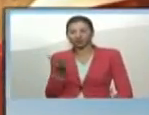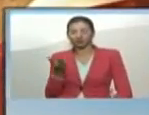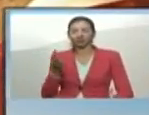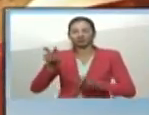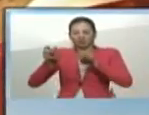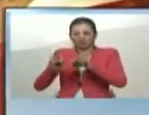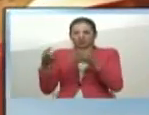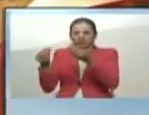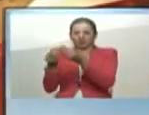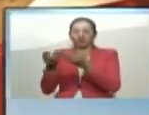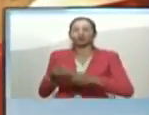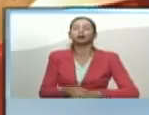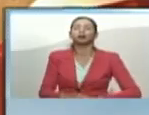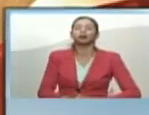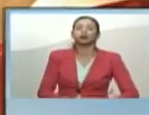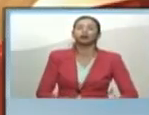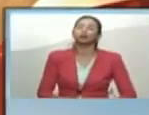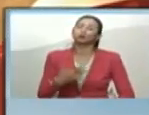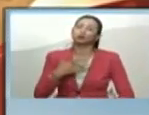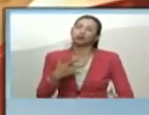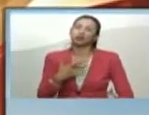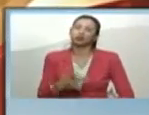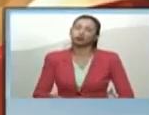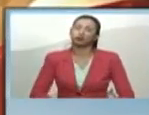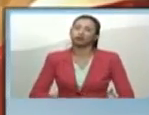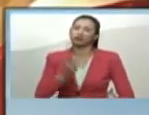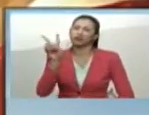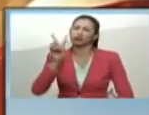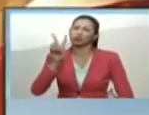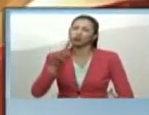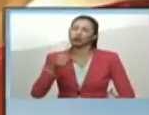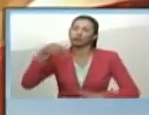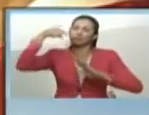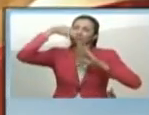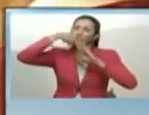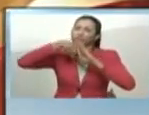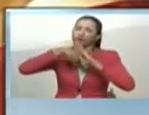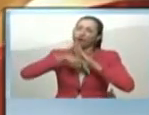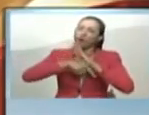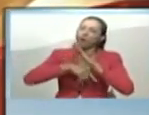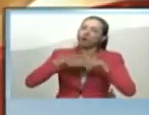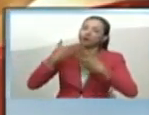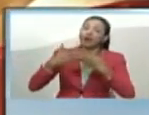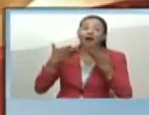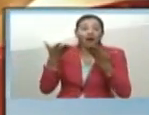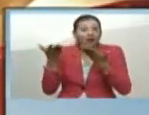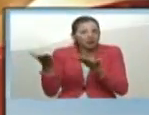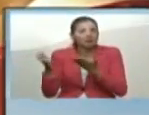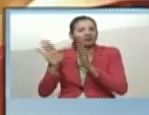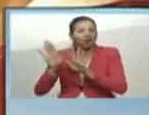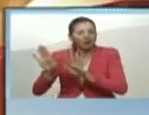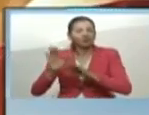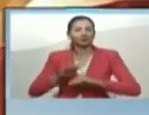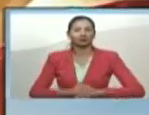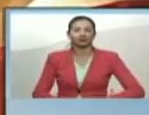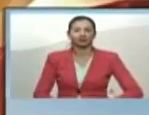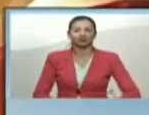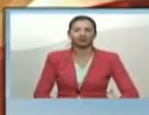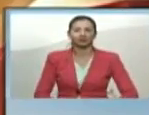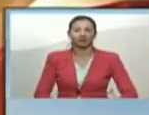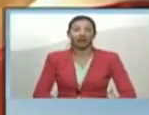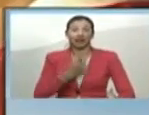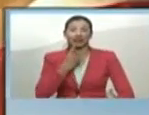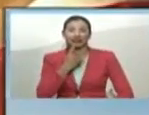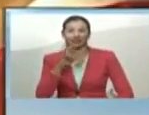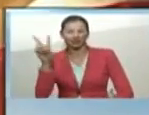que la Venezuela profunda es esta que dice que